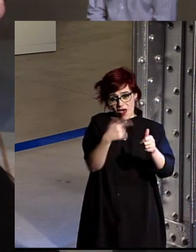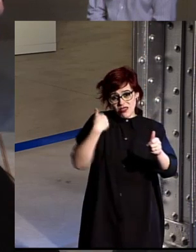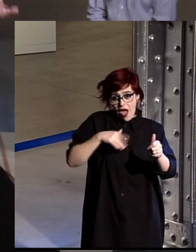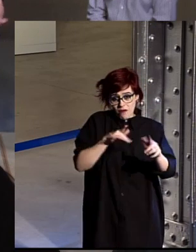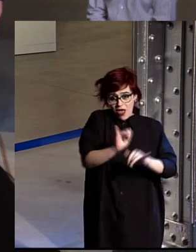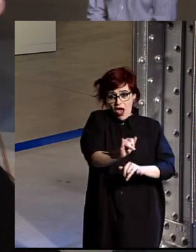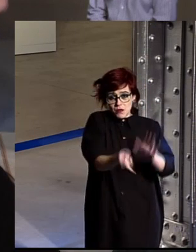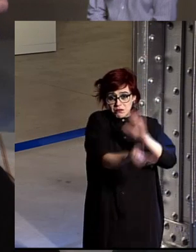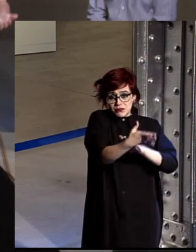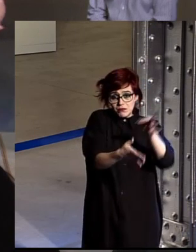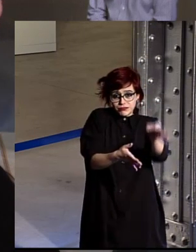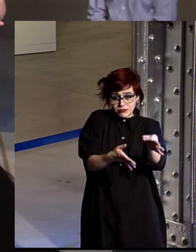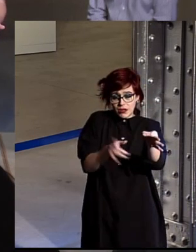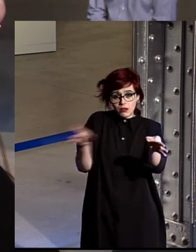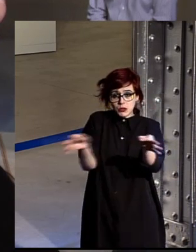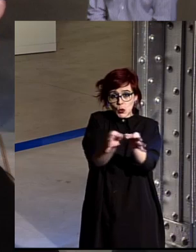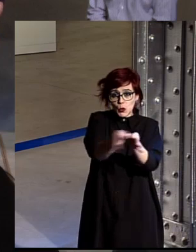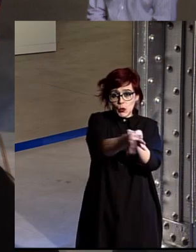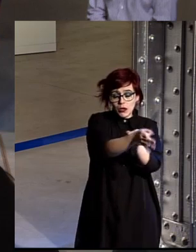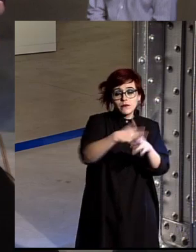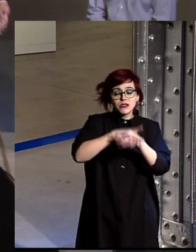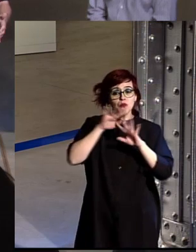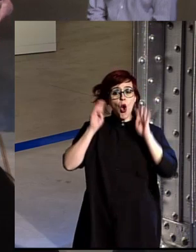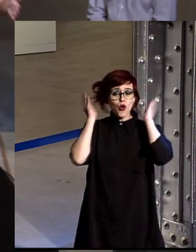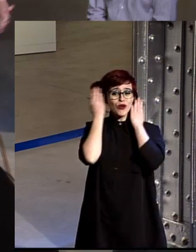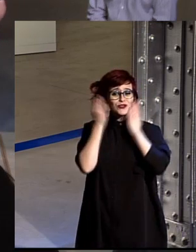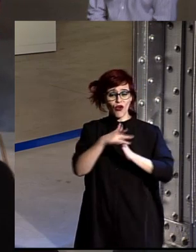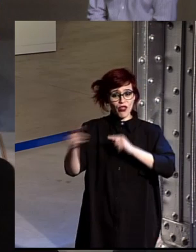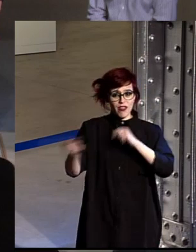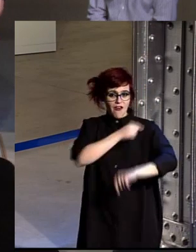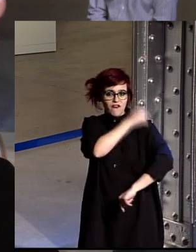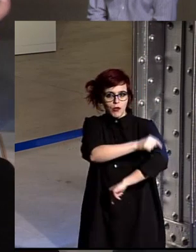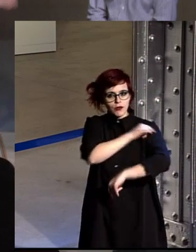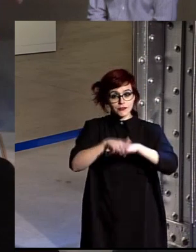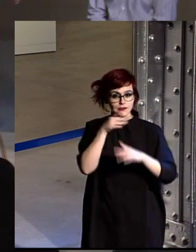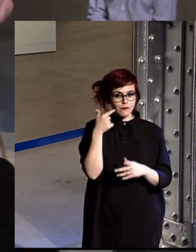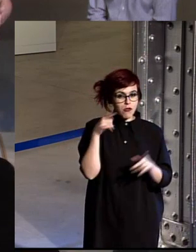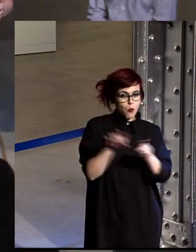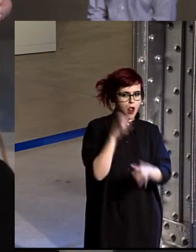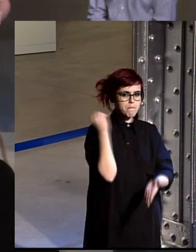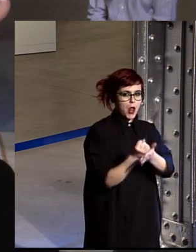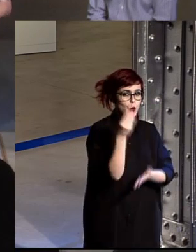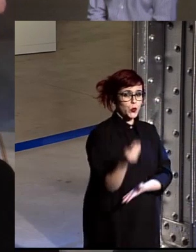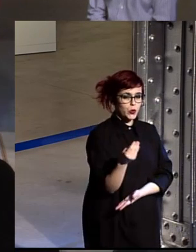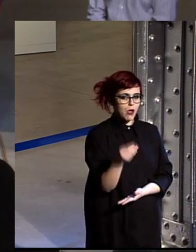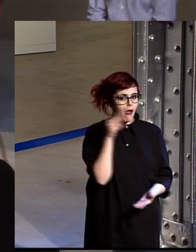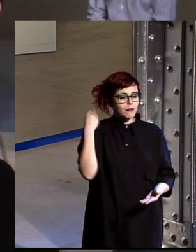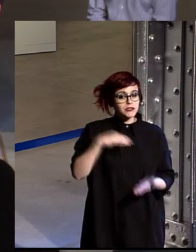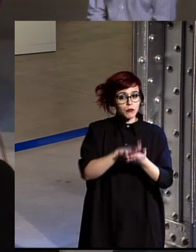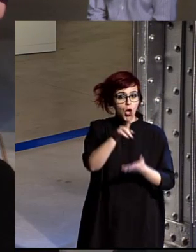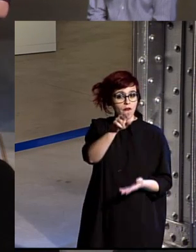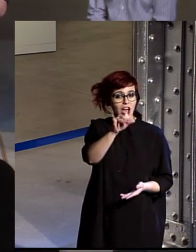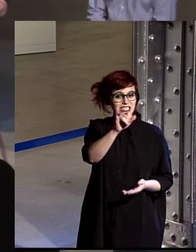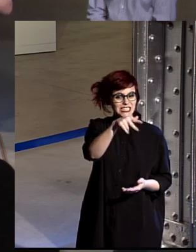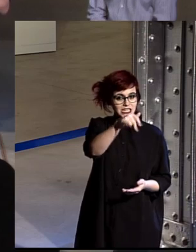parte más emocionante era que todos los congresos de vacunas eran peleas entre escuderías. Y nosotros éramos de Vaccinia, entonces si salía la vacuna